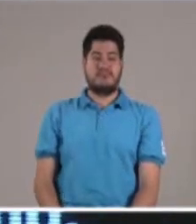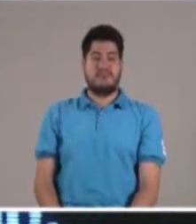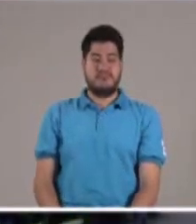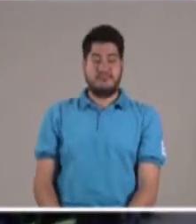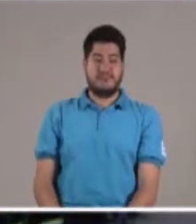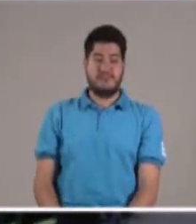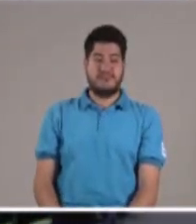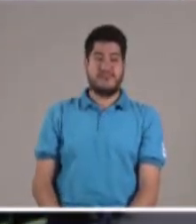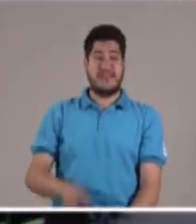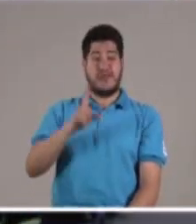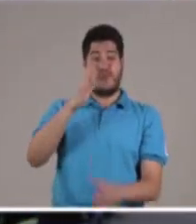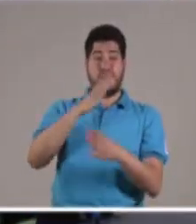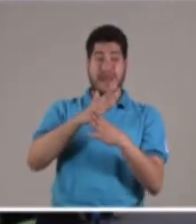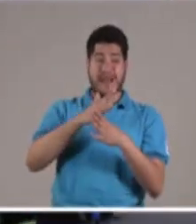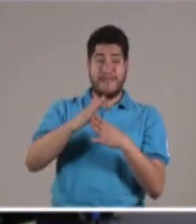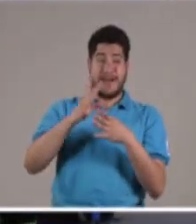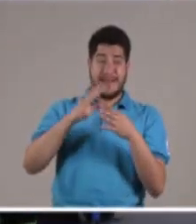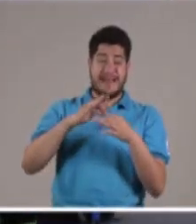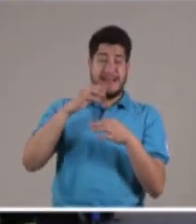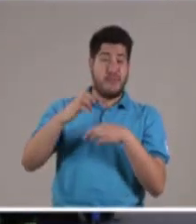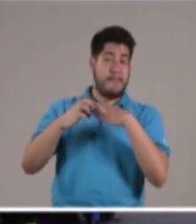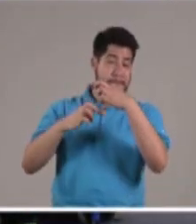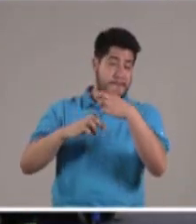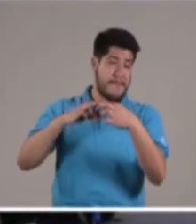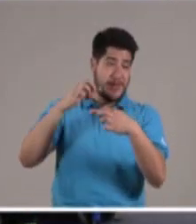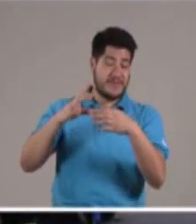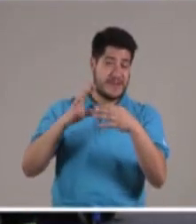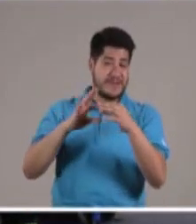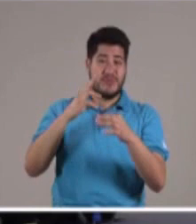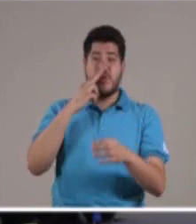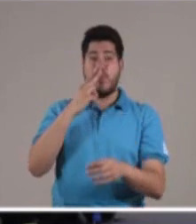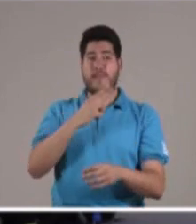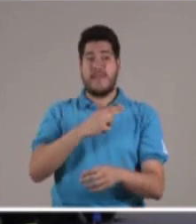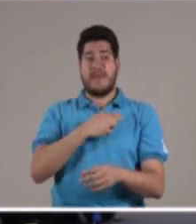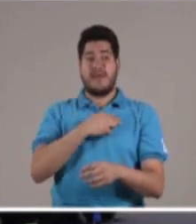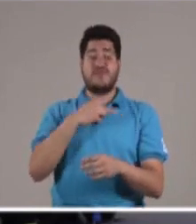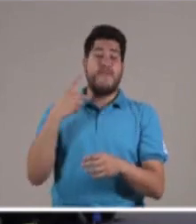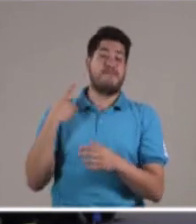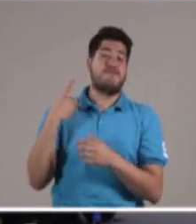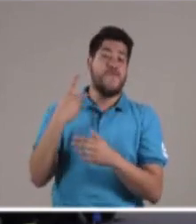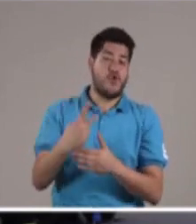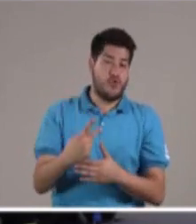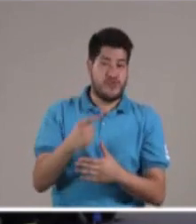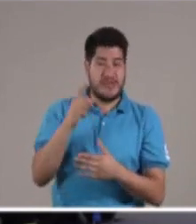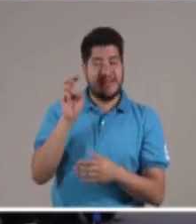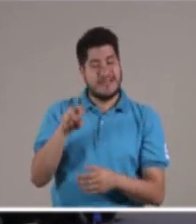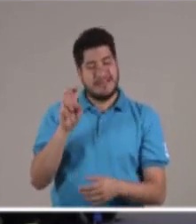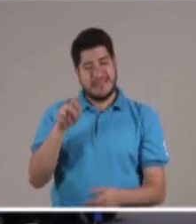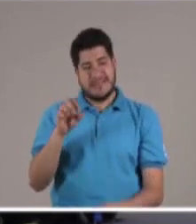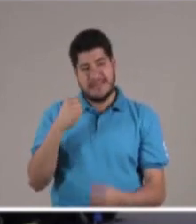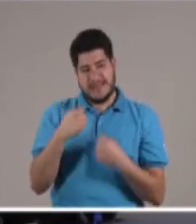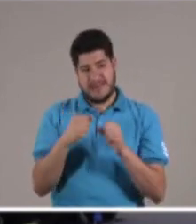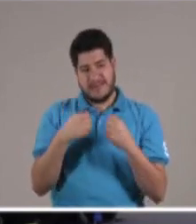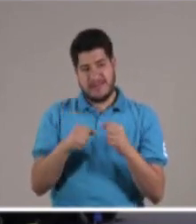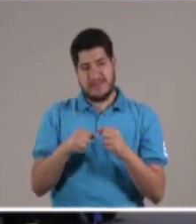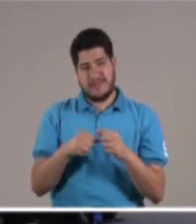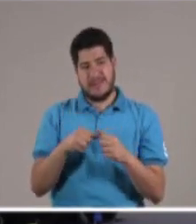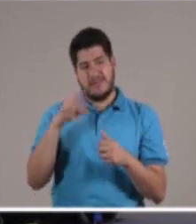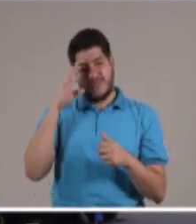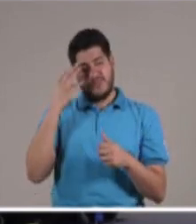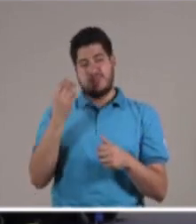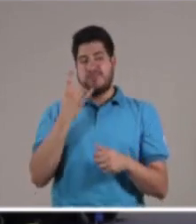y es parte del proceso de humillación voluntaria que uno tiene que hacer porque hermano